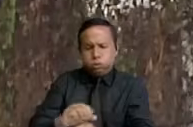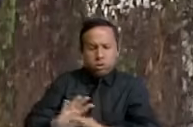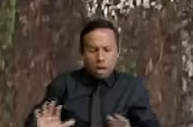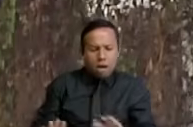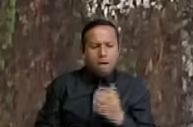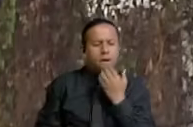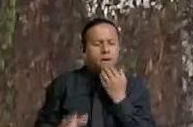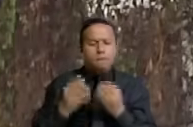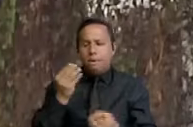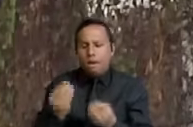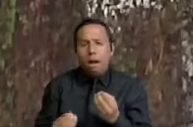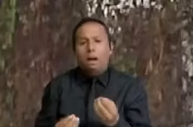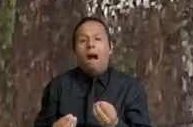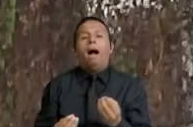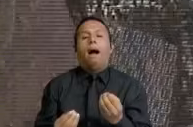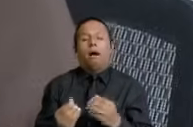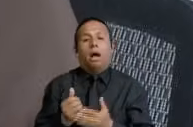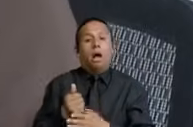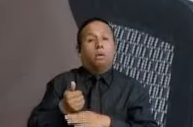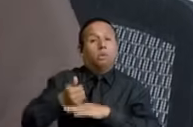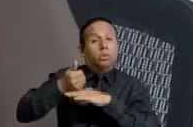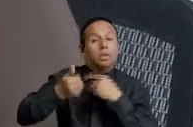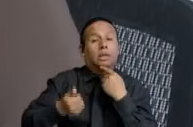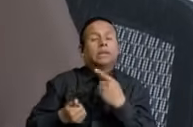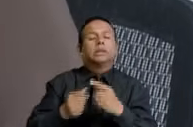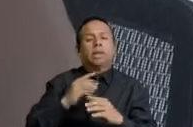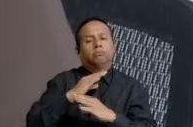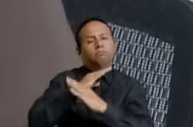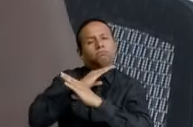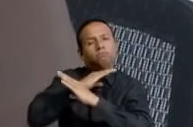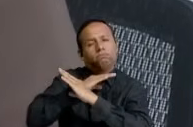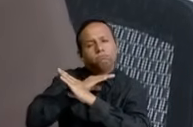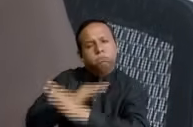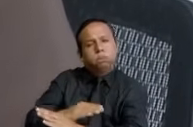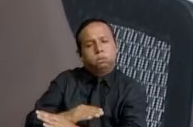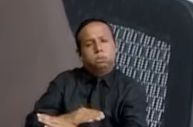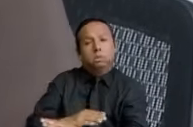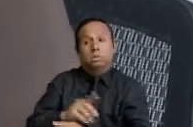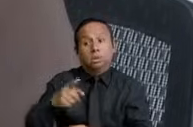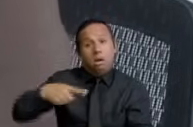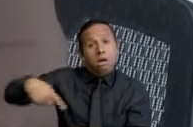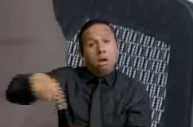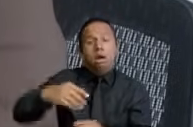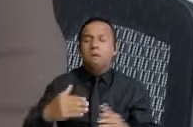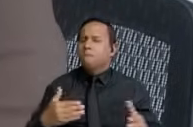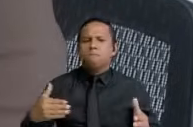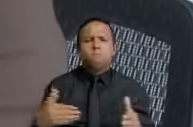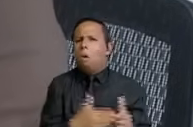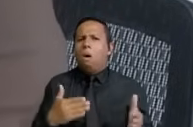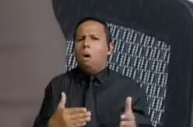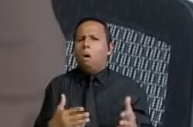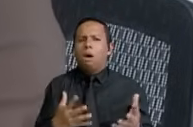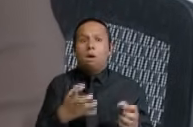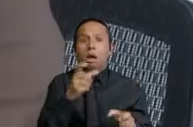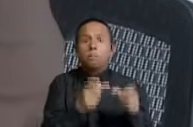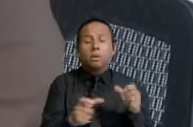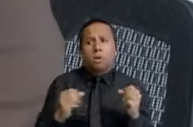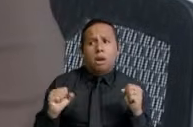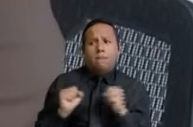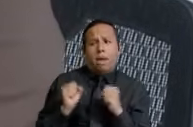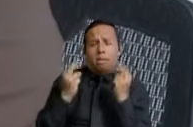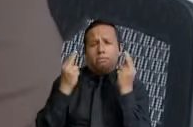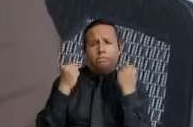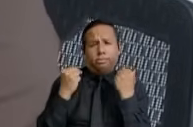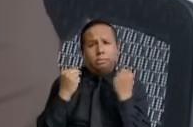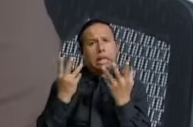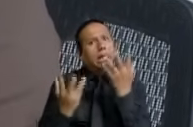indicaron que fue frustrado el atentado claramente una labor de intimidación y una labor para lograr a lo mejor